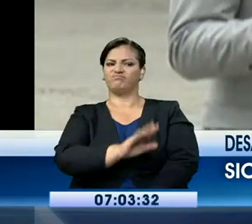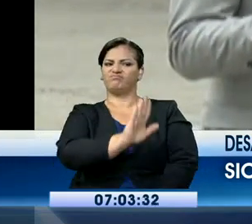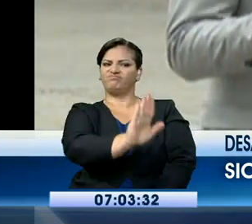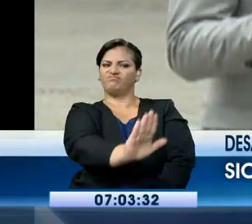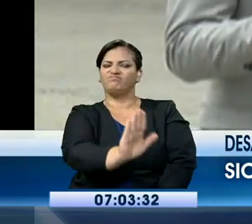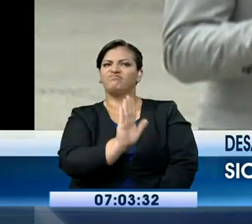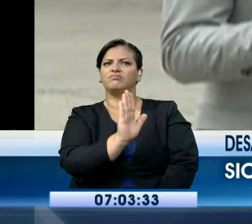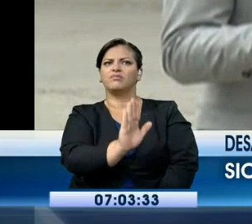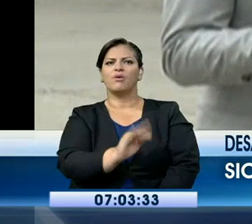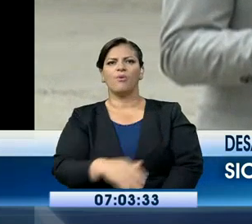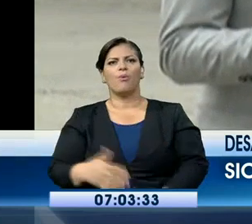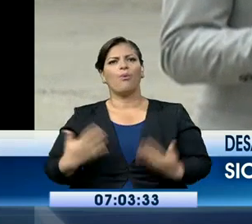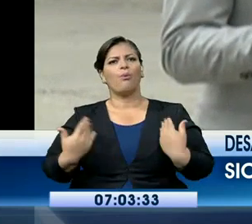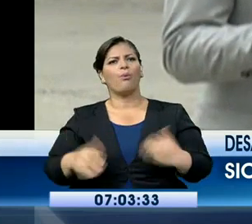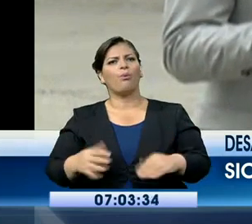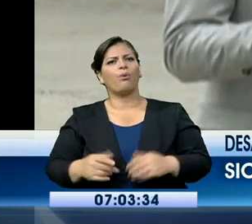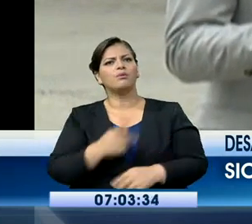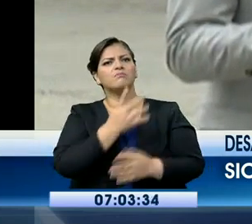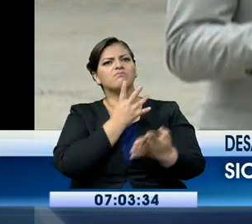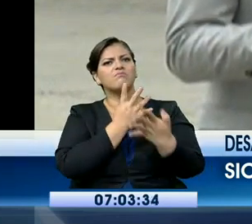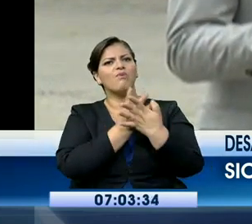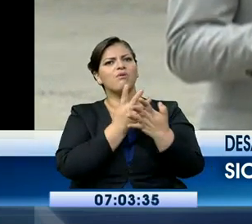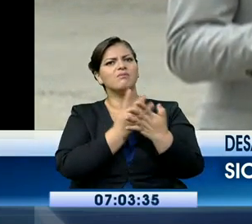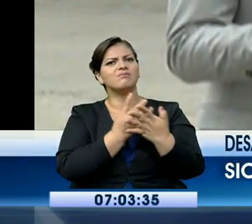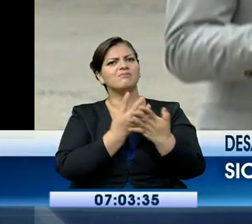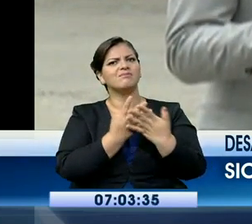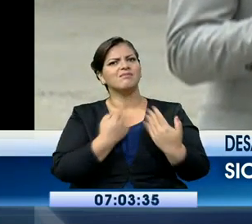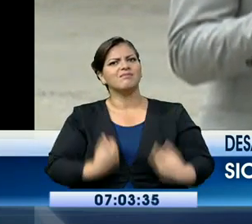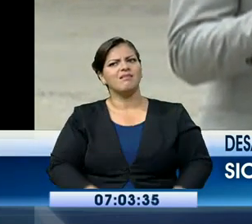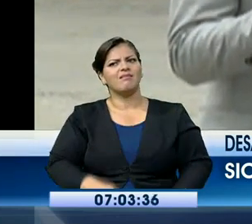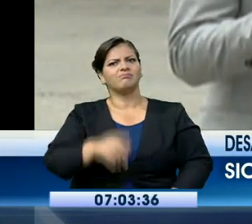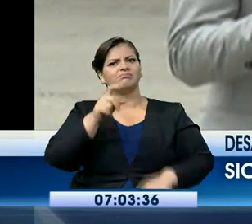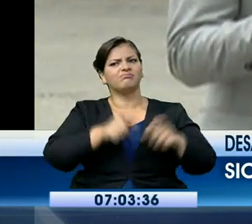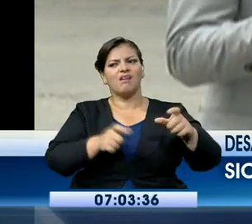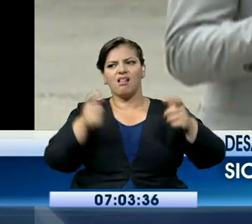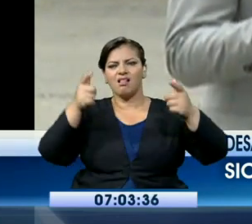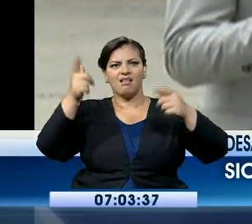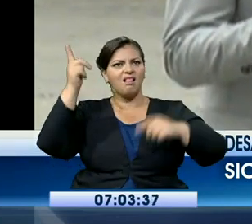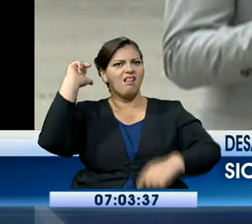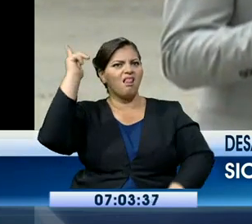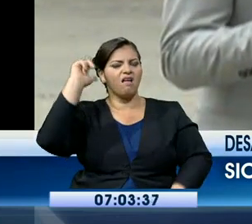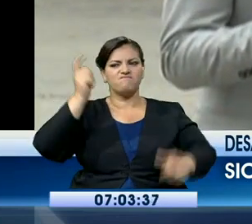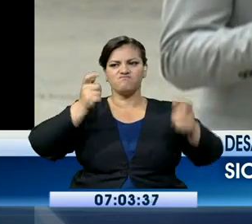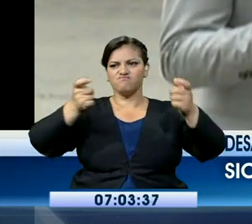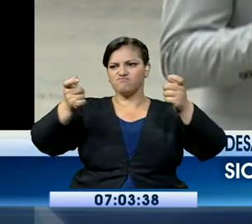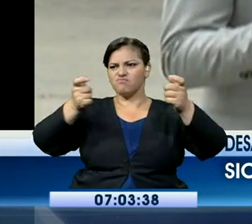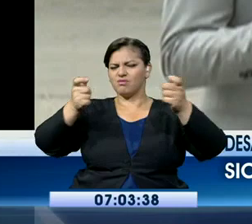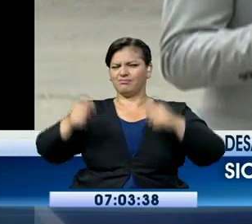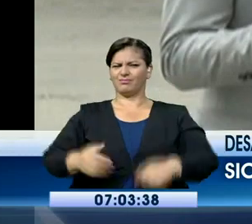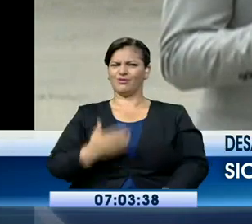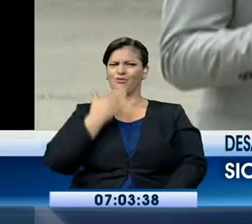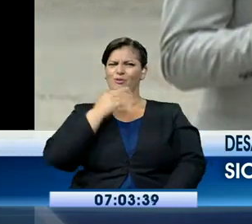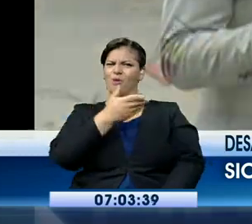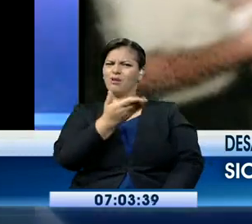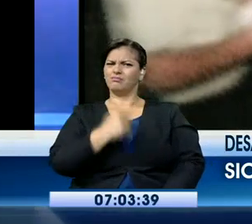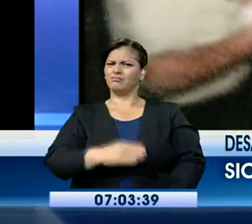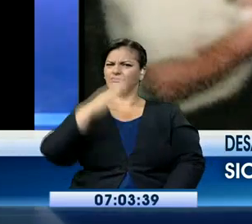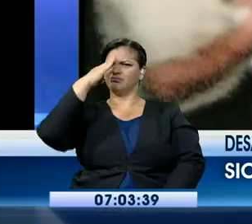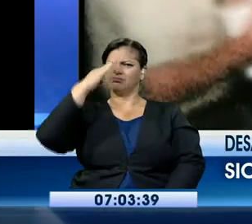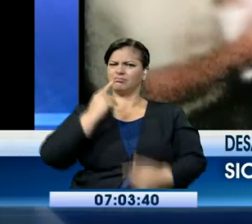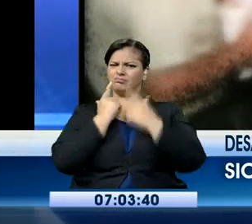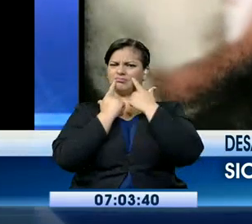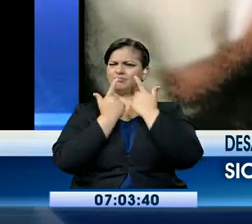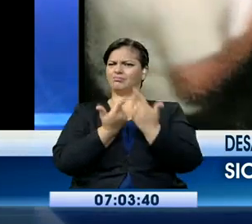la Penitenciaría del Litoral ha vuelto a poner en el debate público la efectividad del sistema de vigilancia penitenciario.